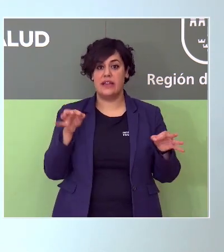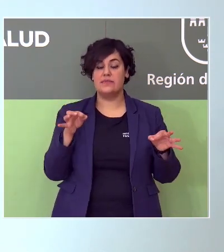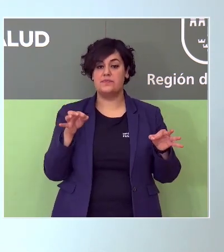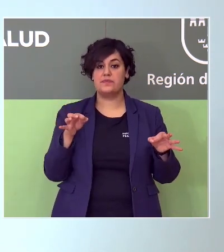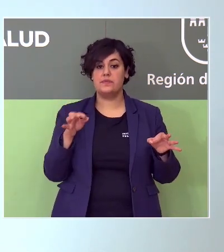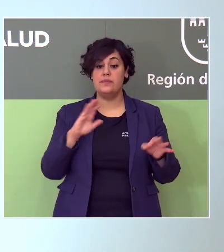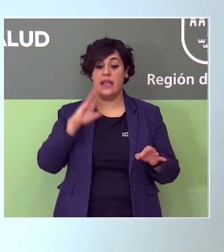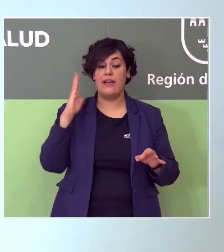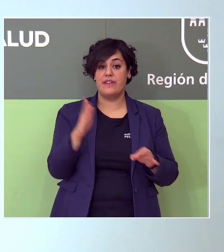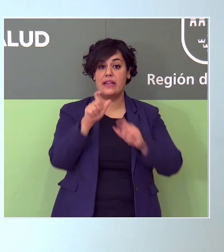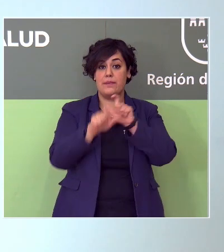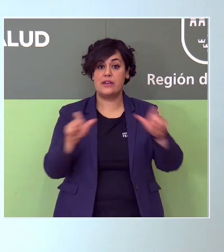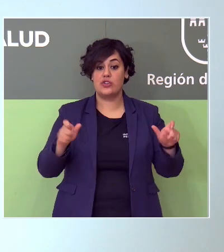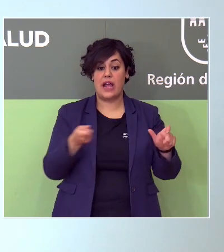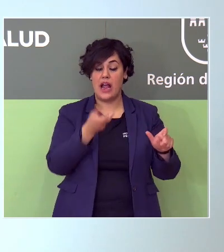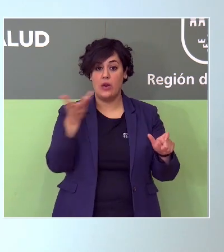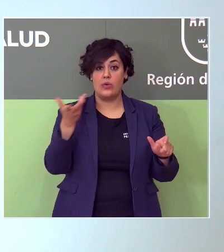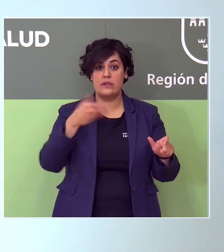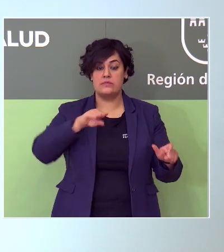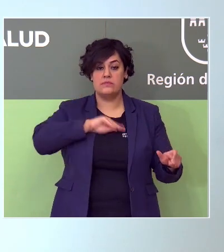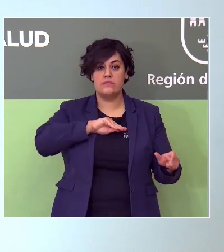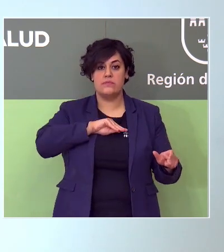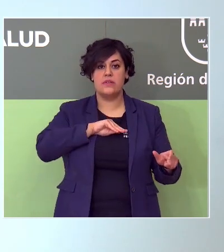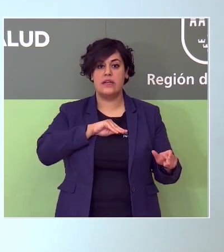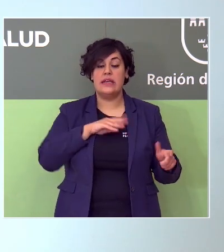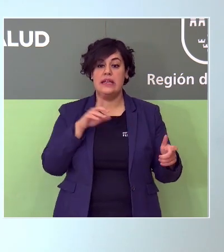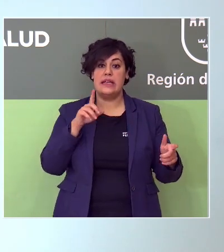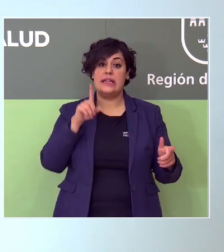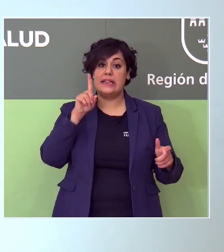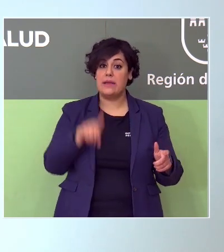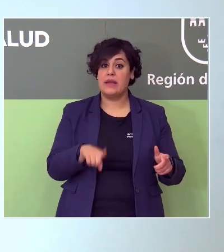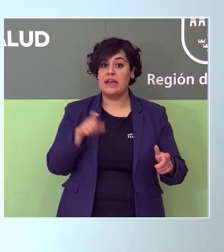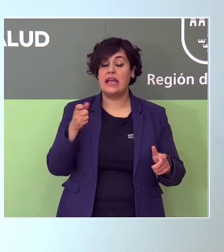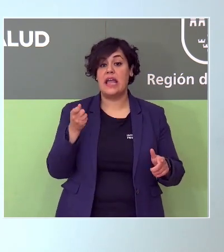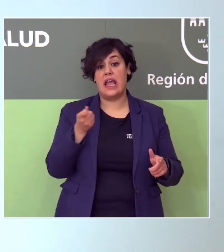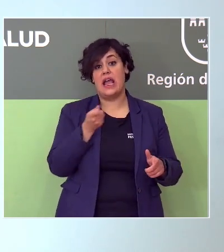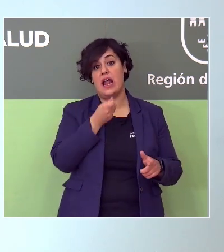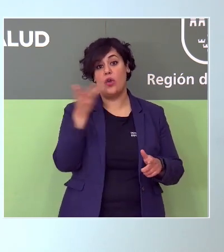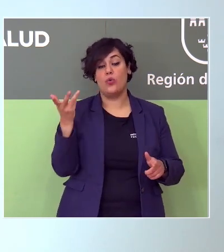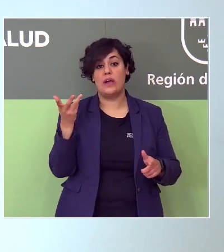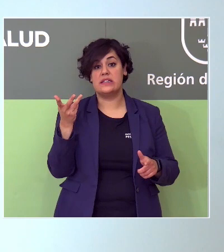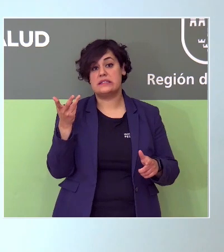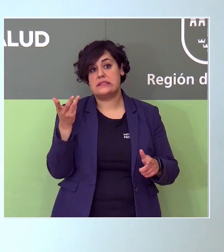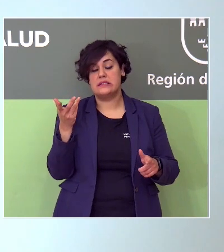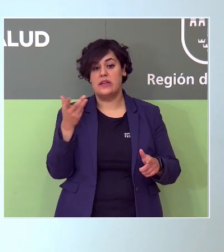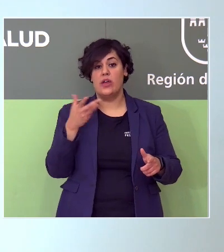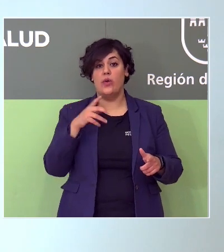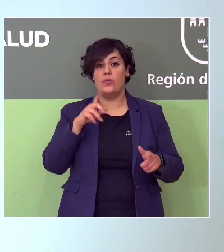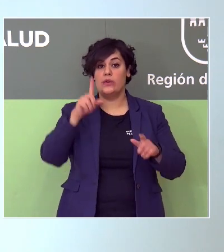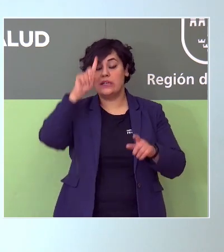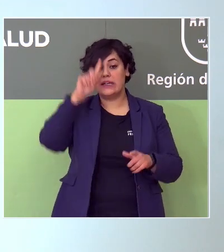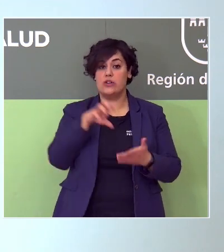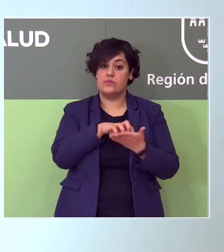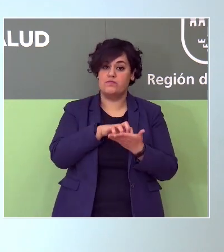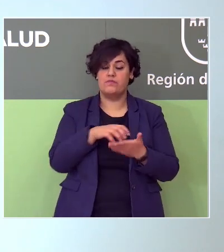en algunas personas que desgraciadamente han fallecido, se les ha hecho autopsia, se ha visto que hay afectaciones de esos órganos que ha comentado. De ahí a que quede